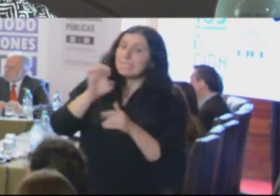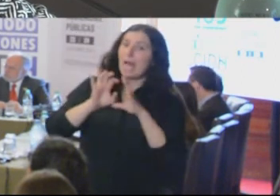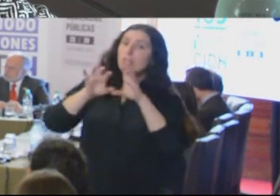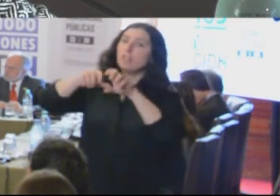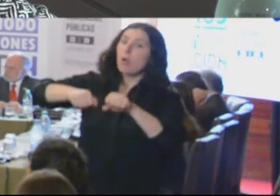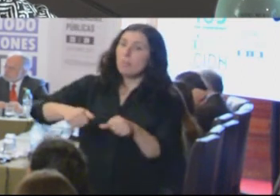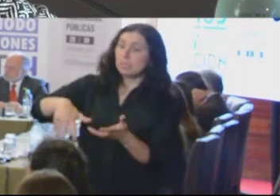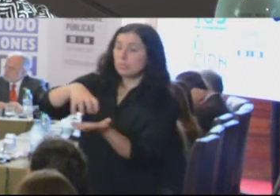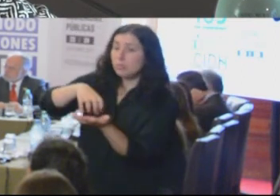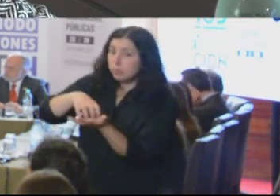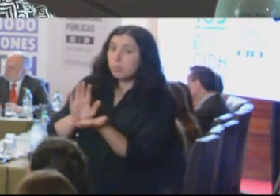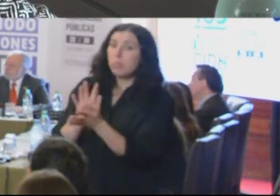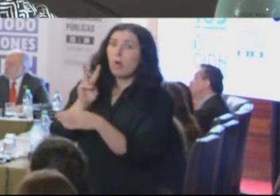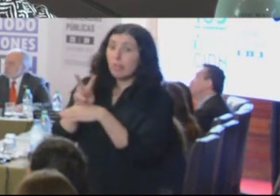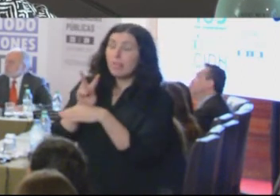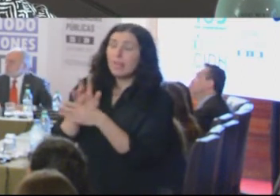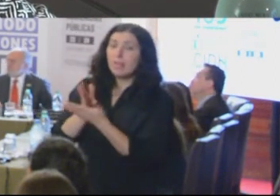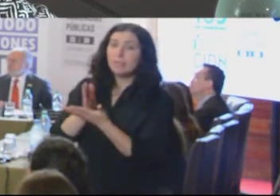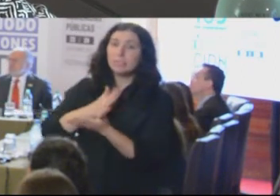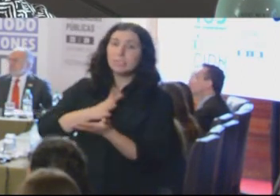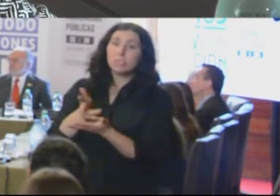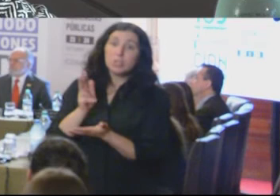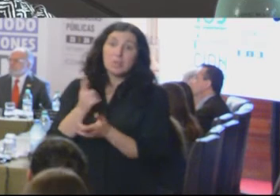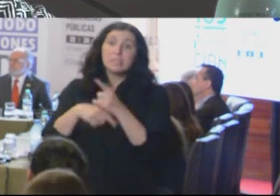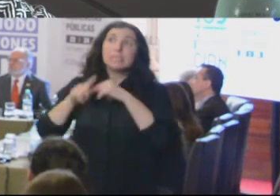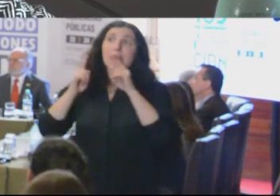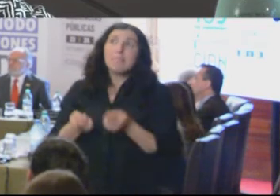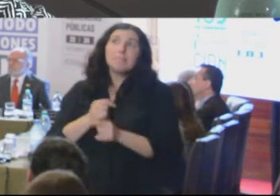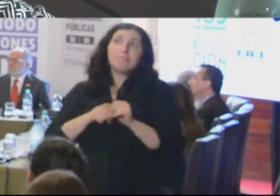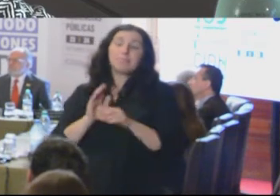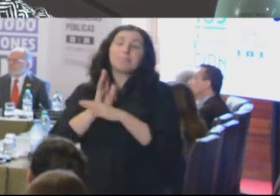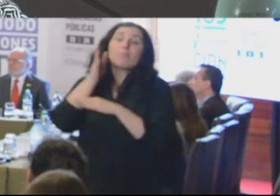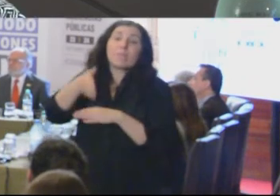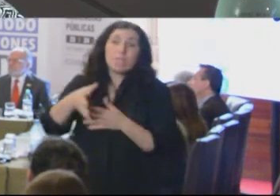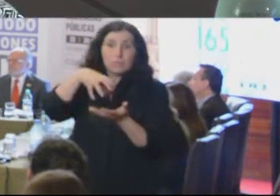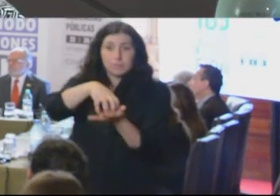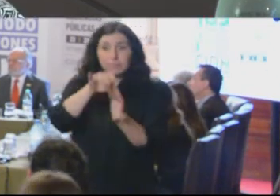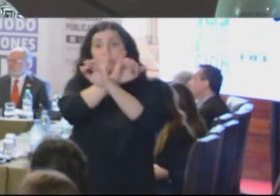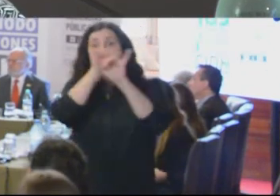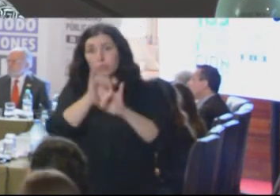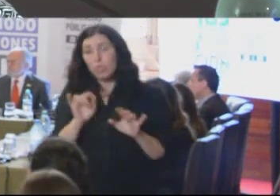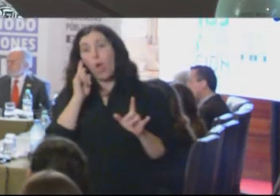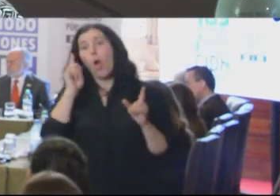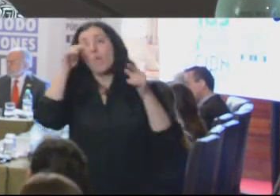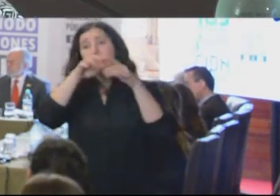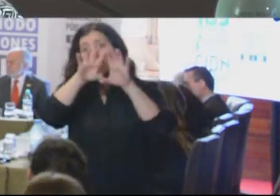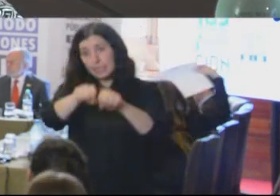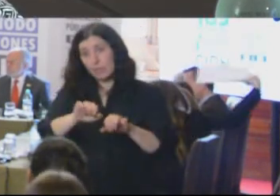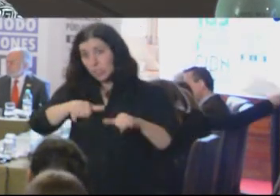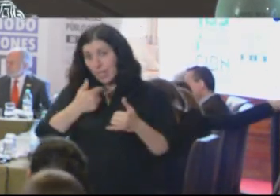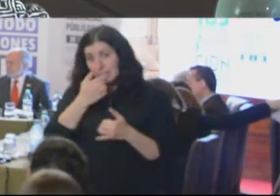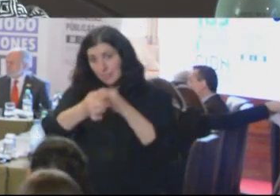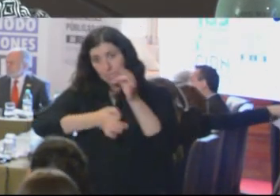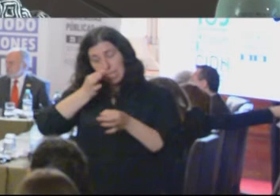violaciones a derechos humanos comparezcan ante la jurisdicción especial para la paz tal como lo señalamos en la pasada audiencia